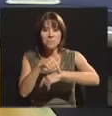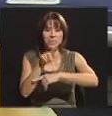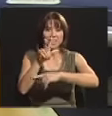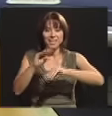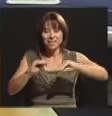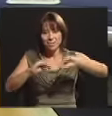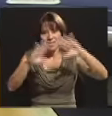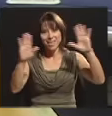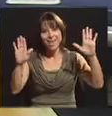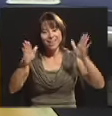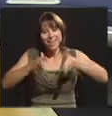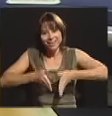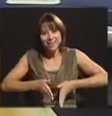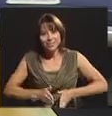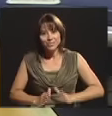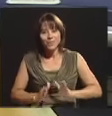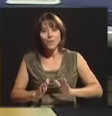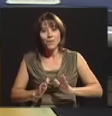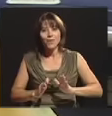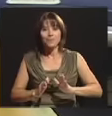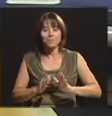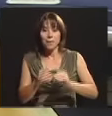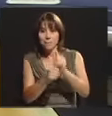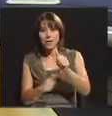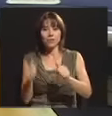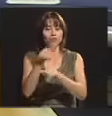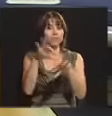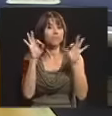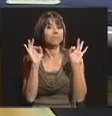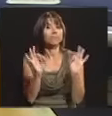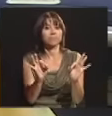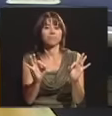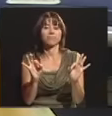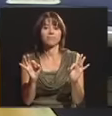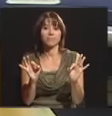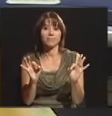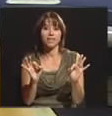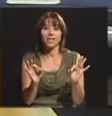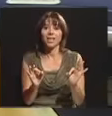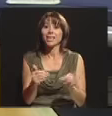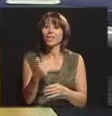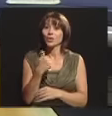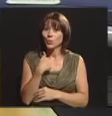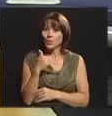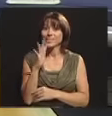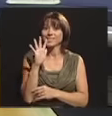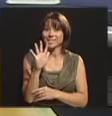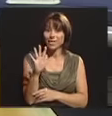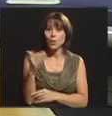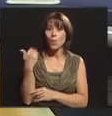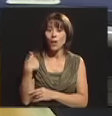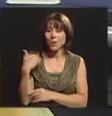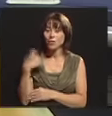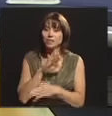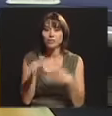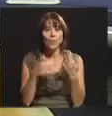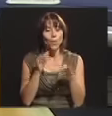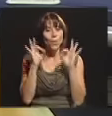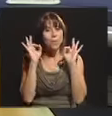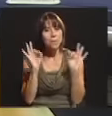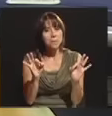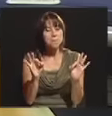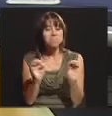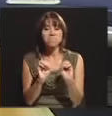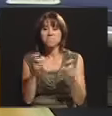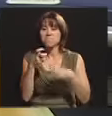mañana nació el bebé el mayor que tengo yo lo más bien y y tuve cinco varones todo lo